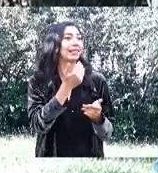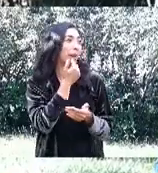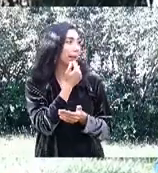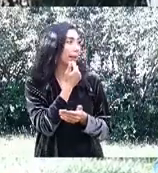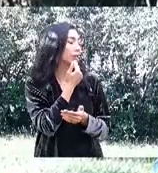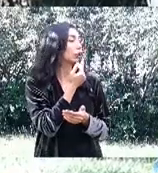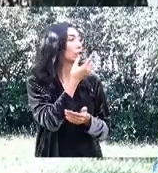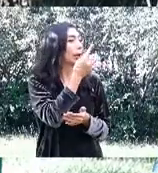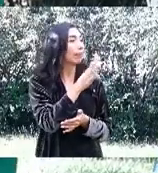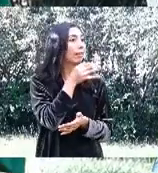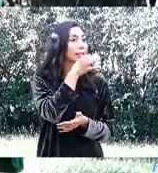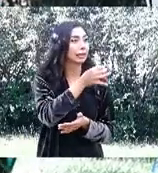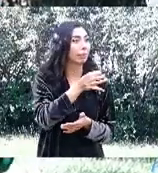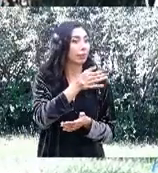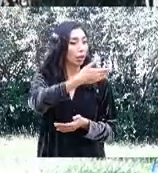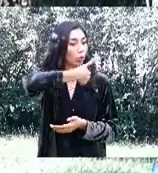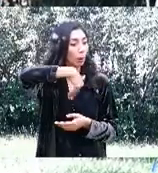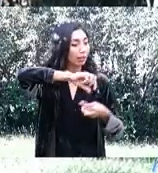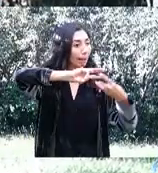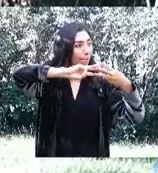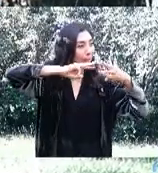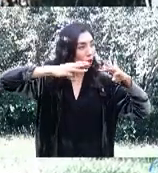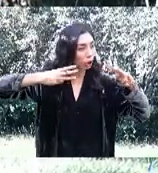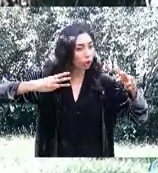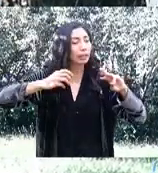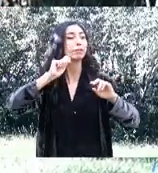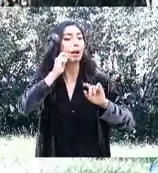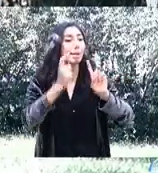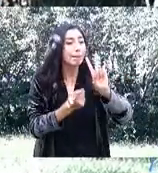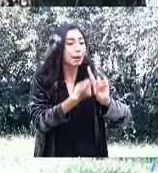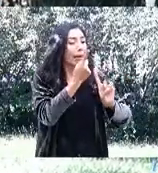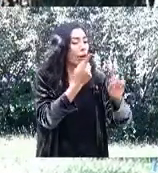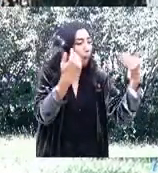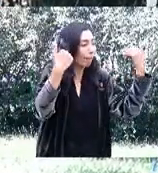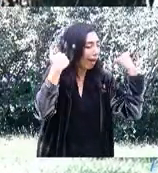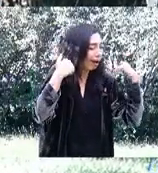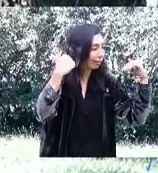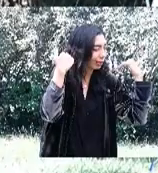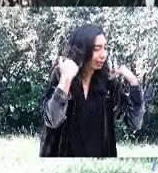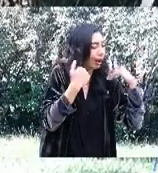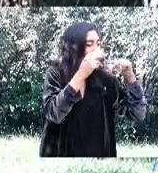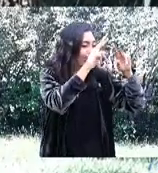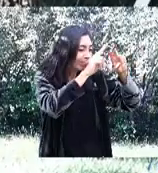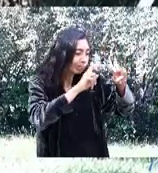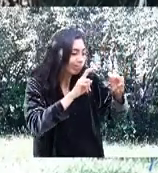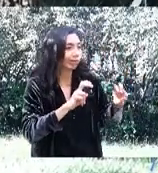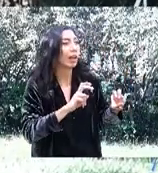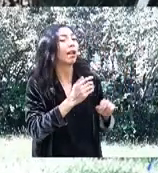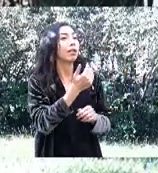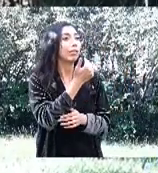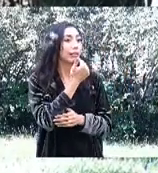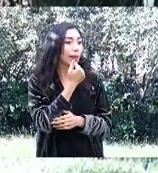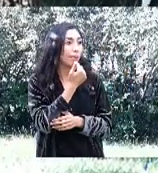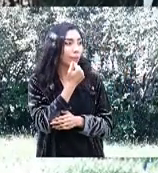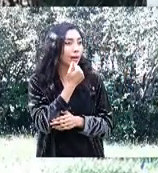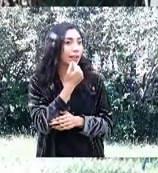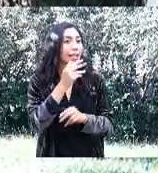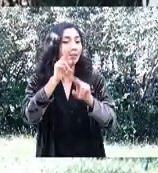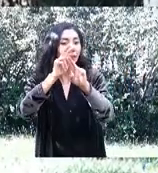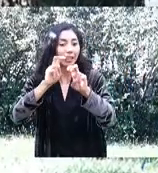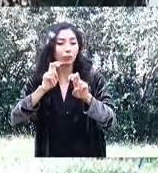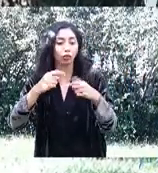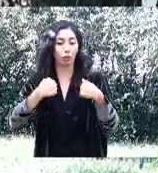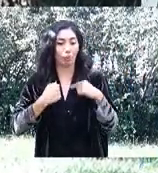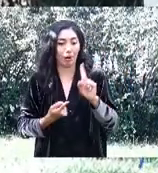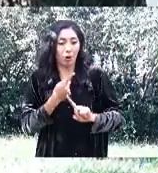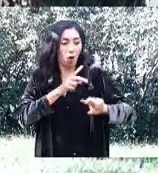nuestra metodología es es a partir de la práctica artística como investigación eh También está relacionado a la investigación acción y Qué